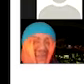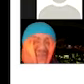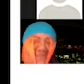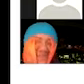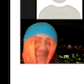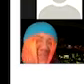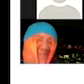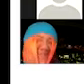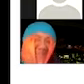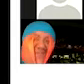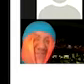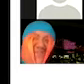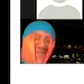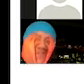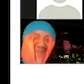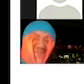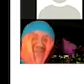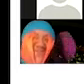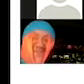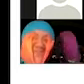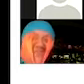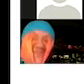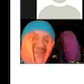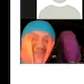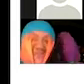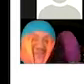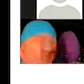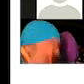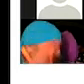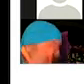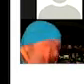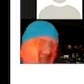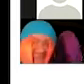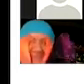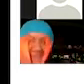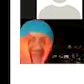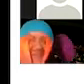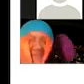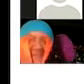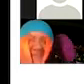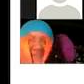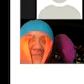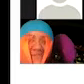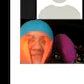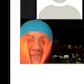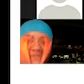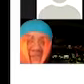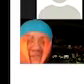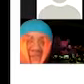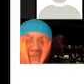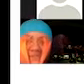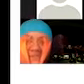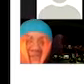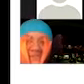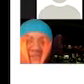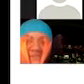negro, negro, negro, negro, negro, negro, negro, negro, negro, negro, negro, negro, negro! Al fin comprendí. ¡Al